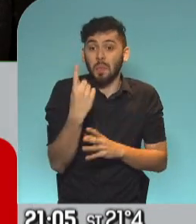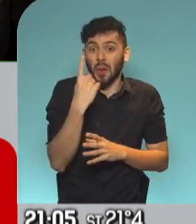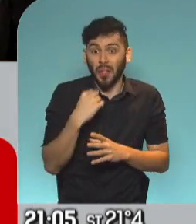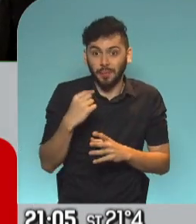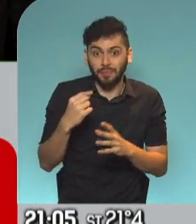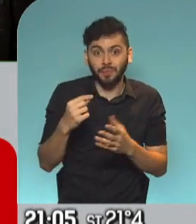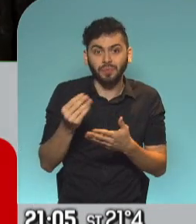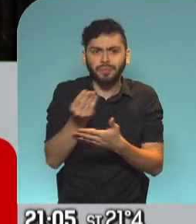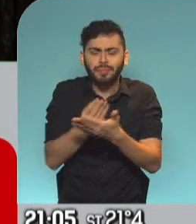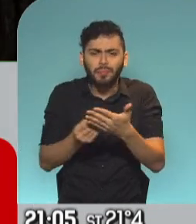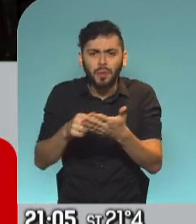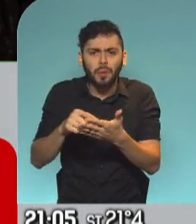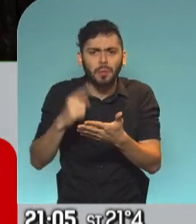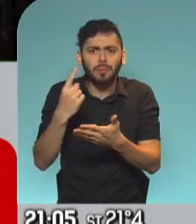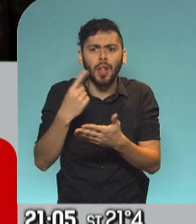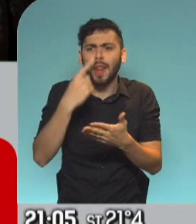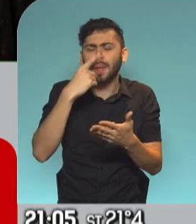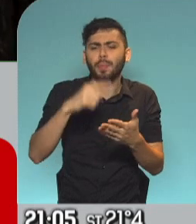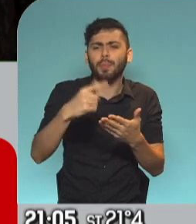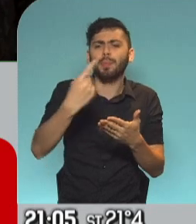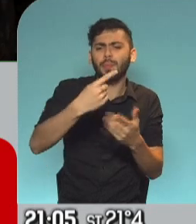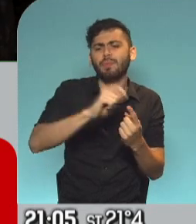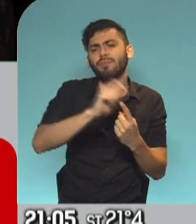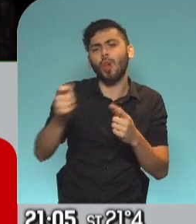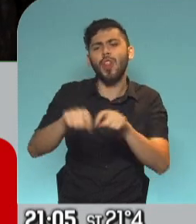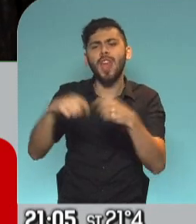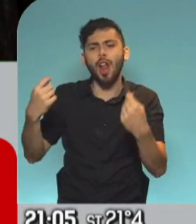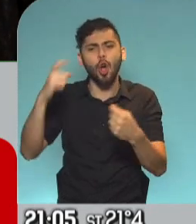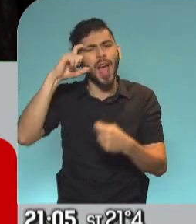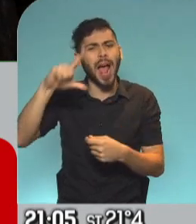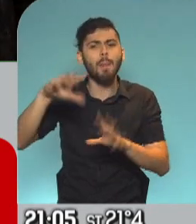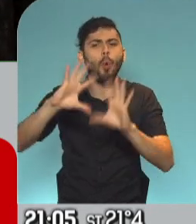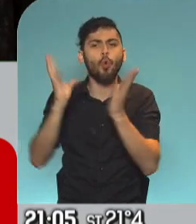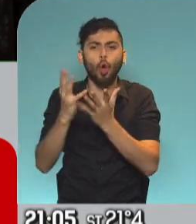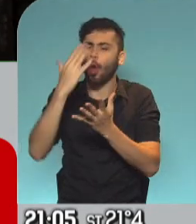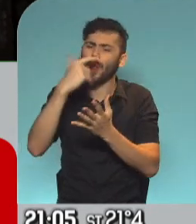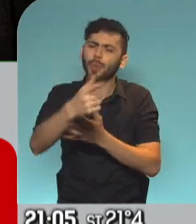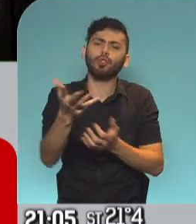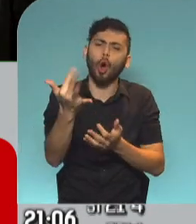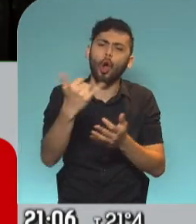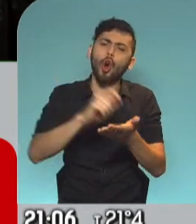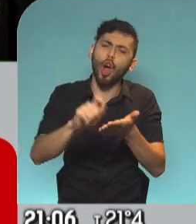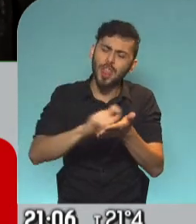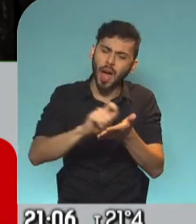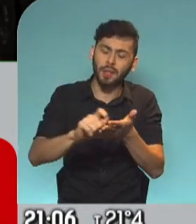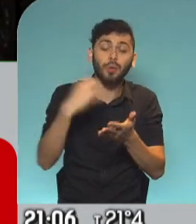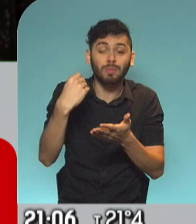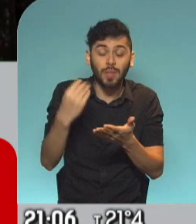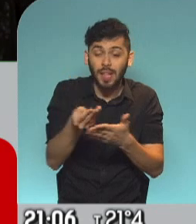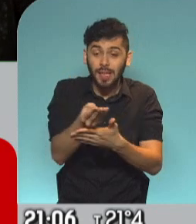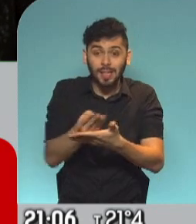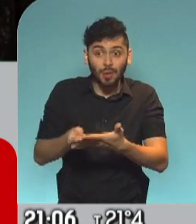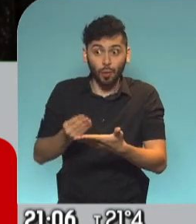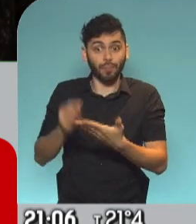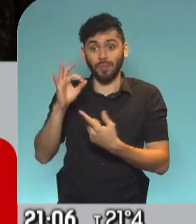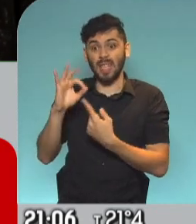particular esa publicación. Después se fue para el Diario del Mundo, después se hizo tira diaria. Pero ¿qué pasaba? La obra de Quino, que tan bien acogida